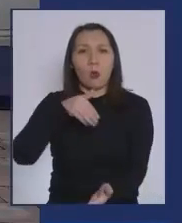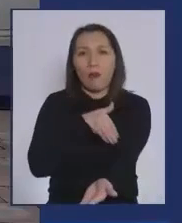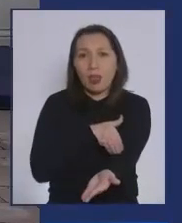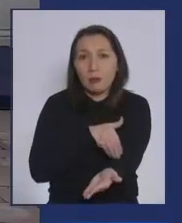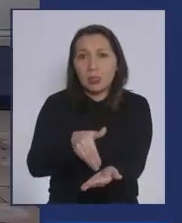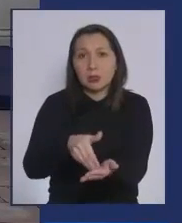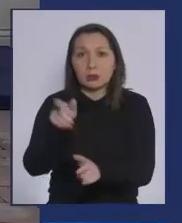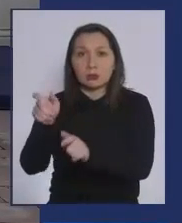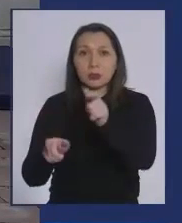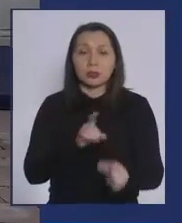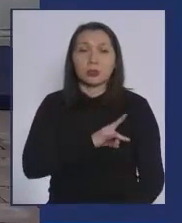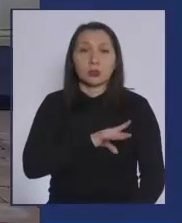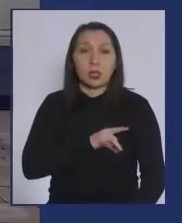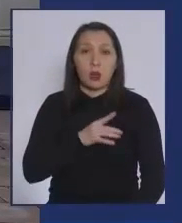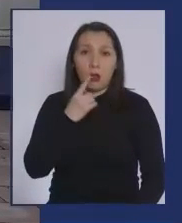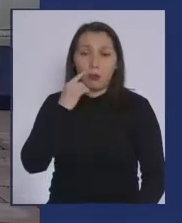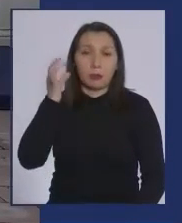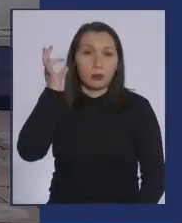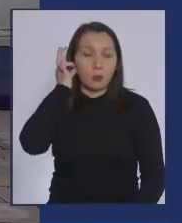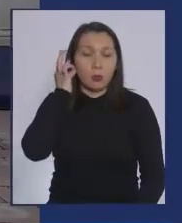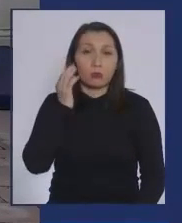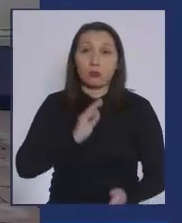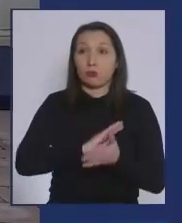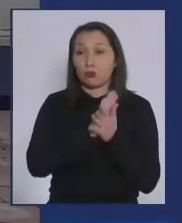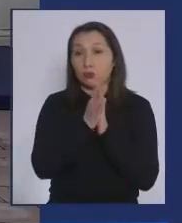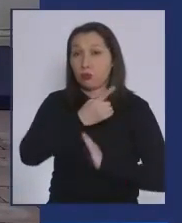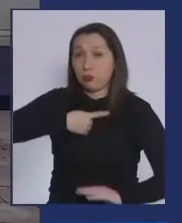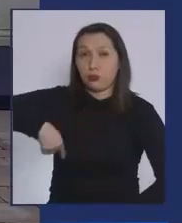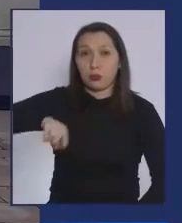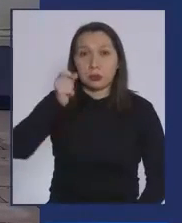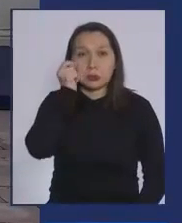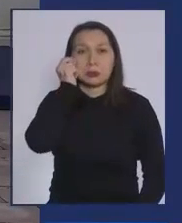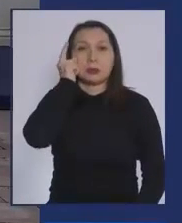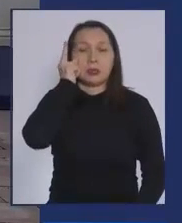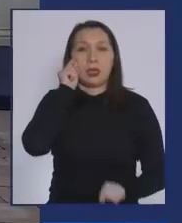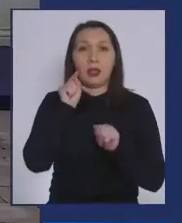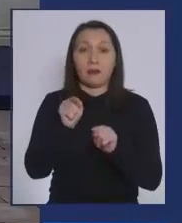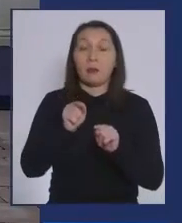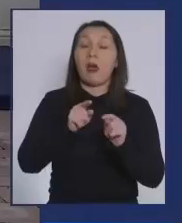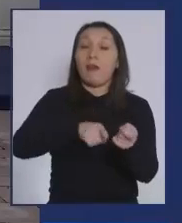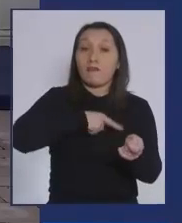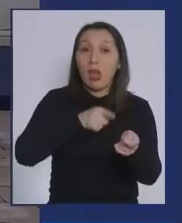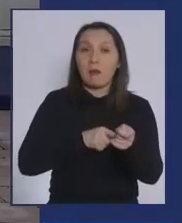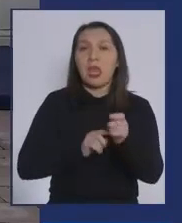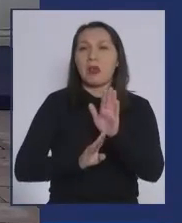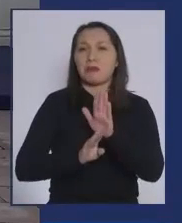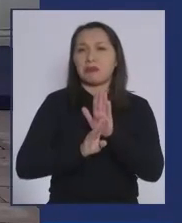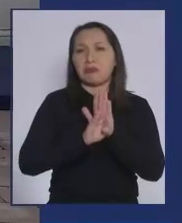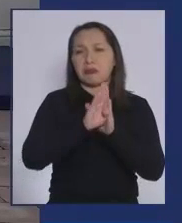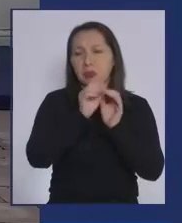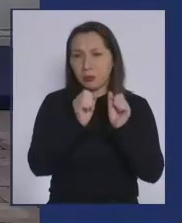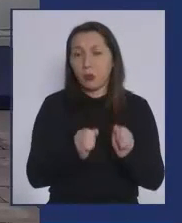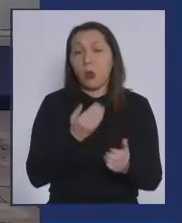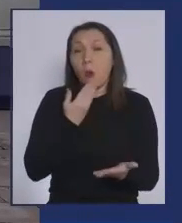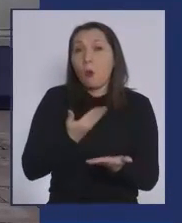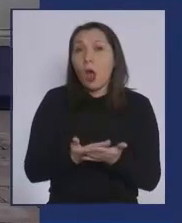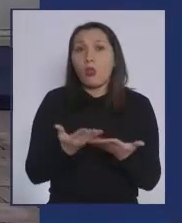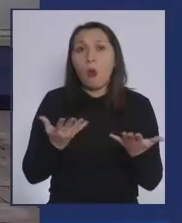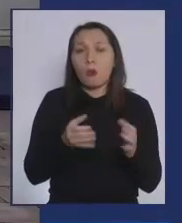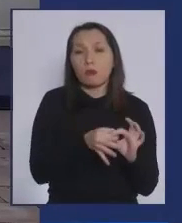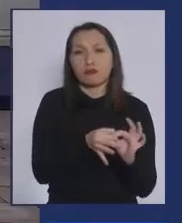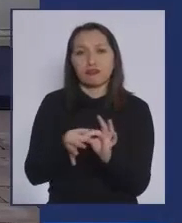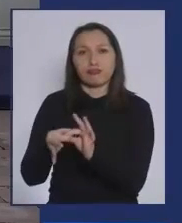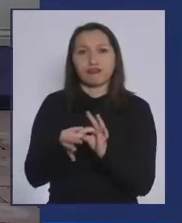de chilenas y chilenos y todos sabemos que las familias progresa cuando actúan con